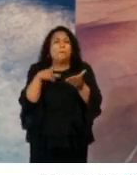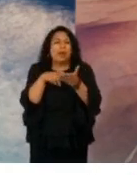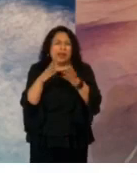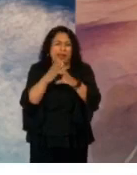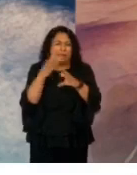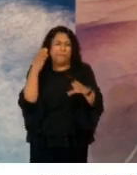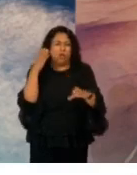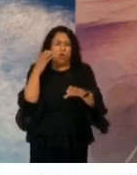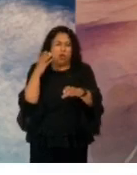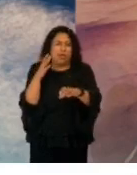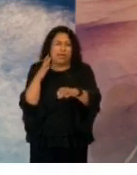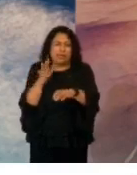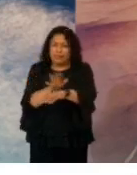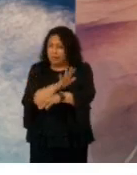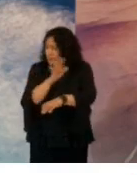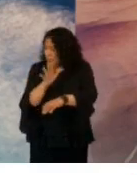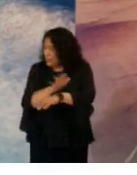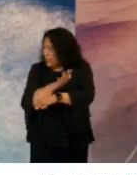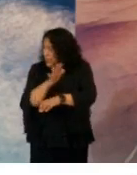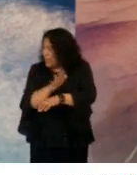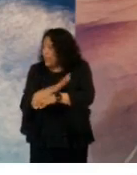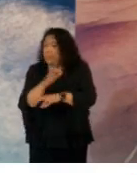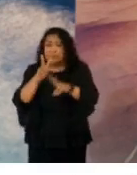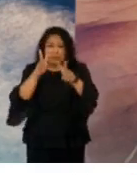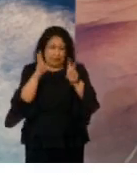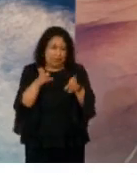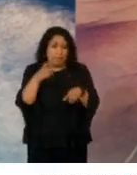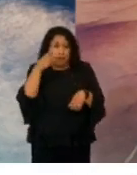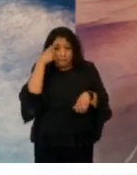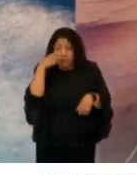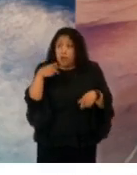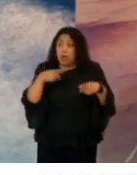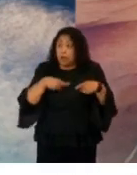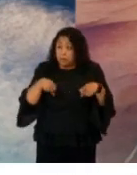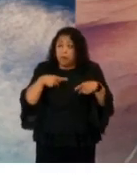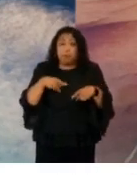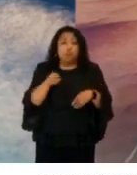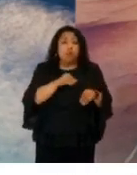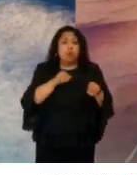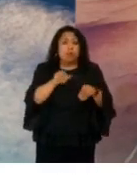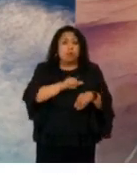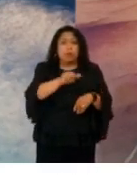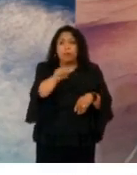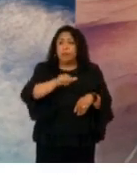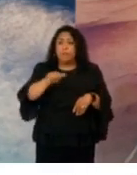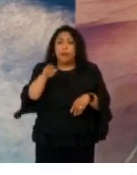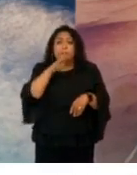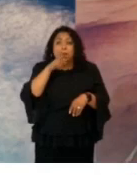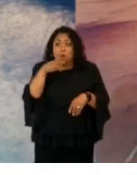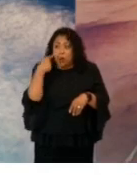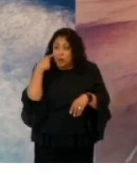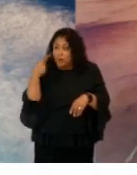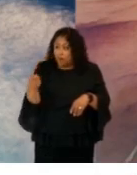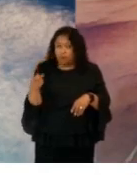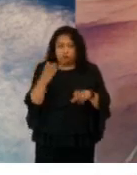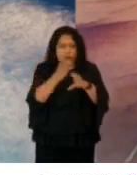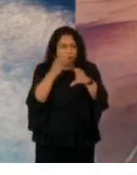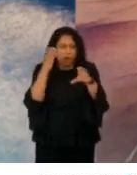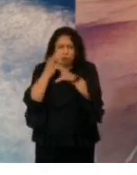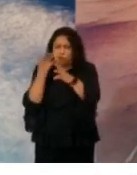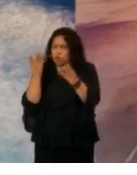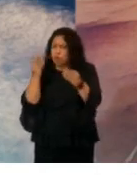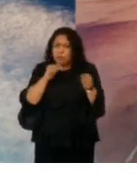así como vamos a la carbono neutralidad, compremos buses eléctricos para que la gente se movilice mejor. Y cuando se dieron cuenta, pusieron todos los buses, empezaron